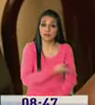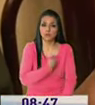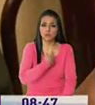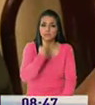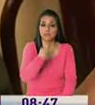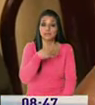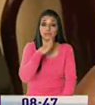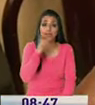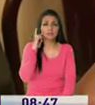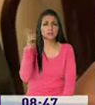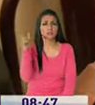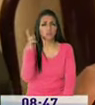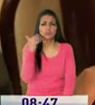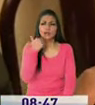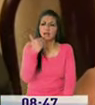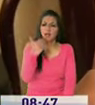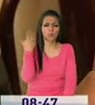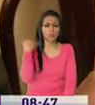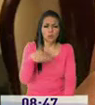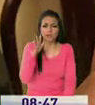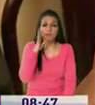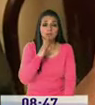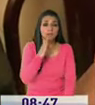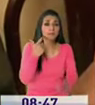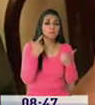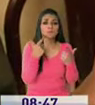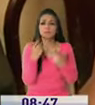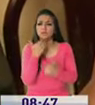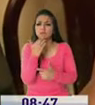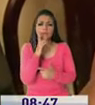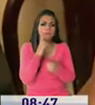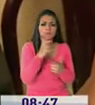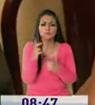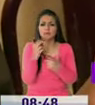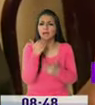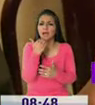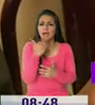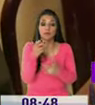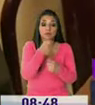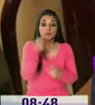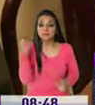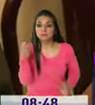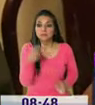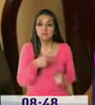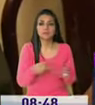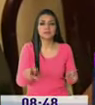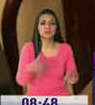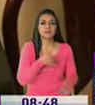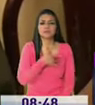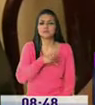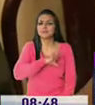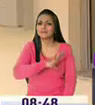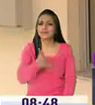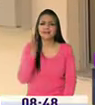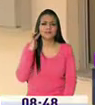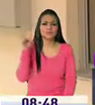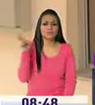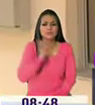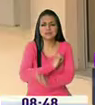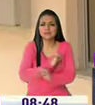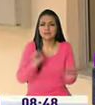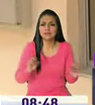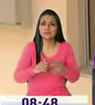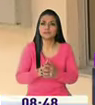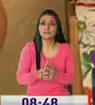siempre escuchamos pasos, escuchamos lo que sea. Yo siempre estoy atenta, me levanto, saco la cabeza por la ventana, pero esta vez no escuchamos nada. Esta familia